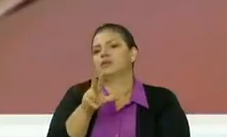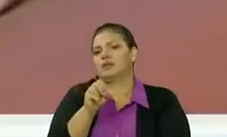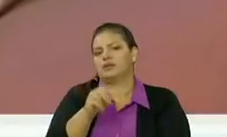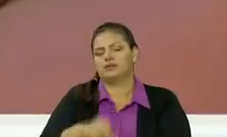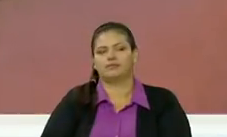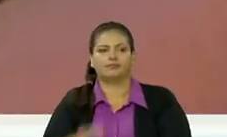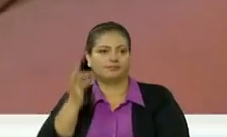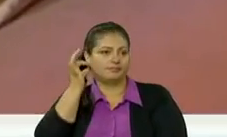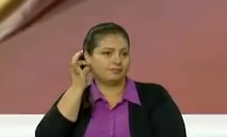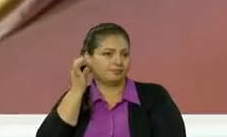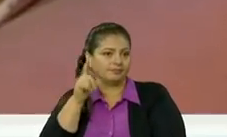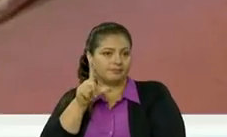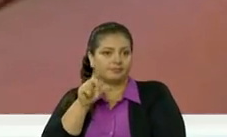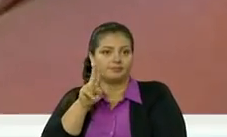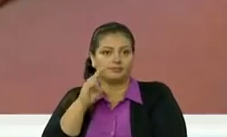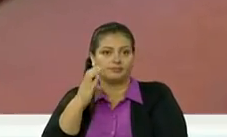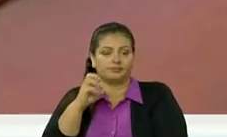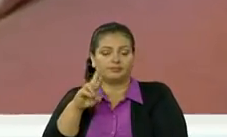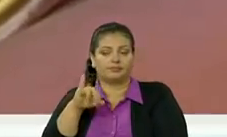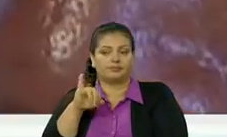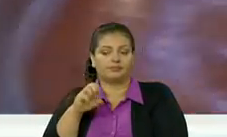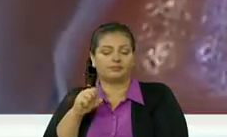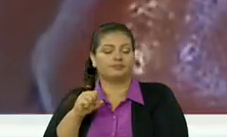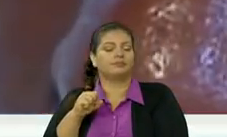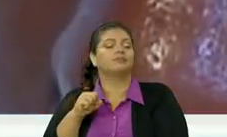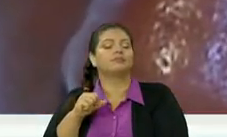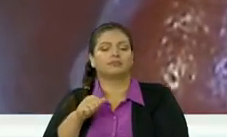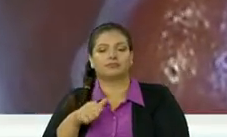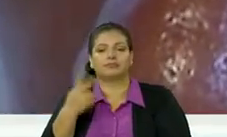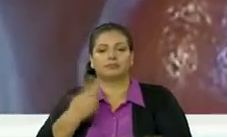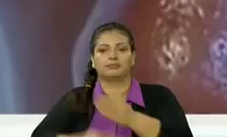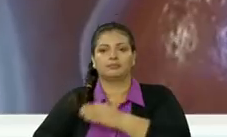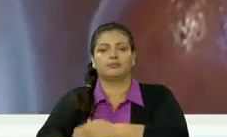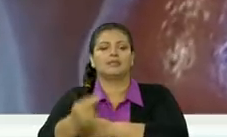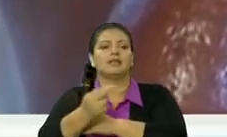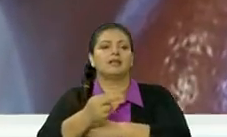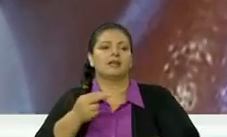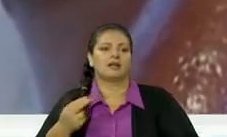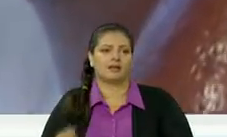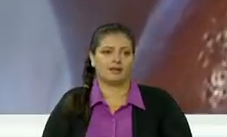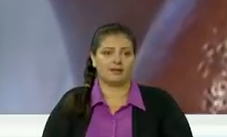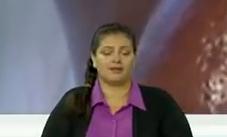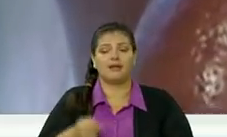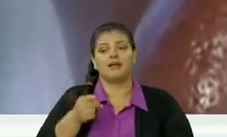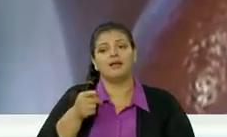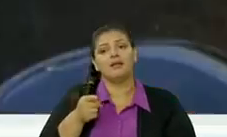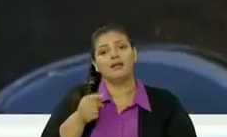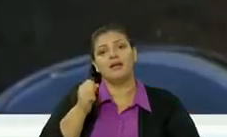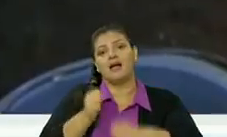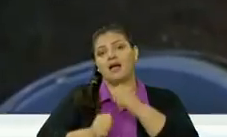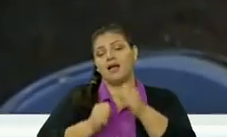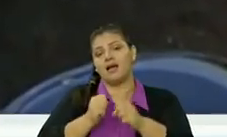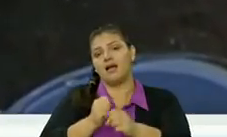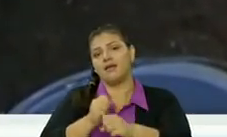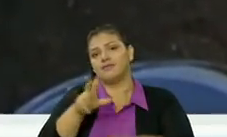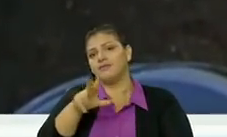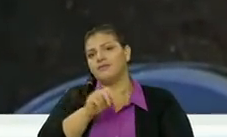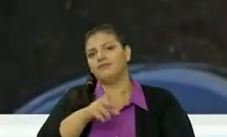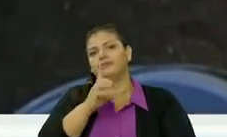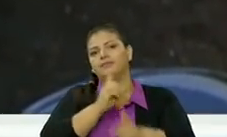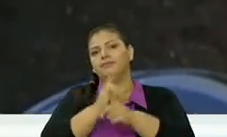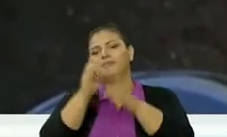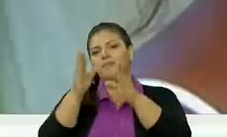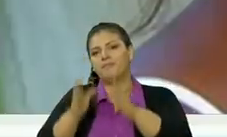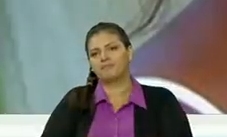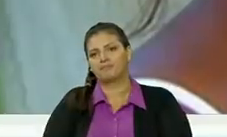que con su hija de 23 años que tiene el 80% de discapacidad intelectual, no sabe dónde ir con lo poco que tiene en el piso